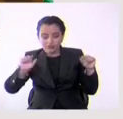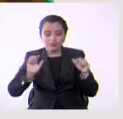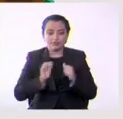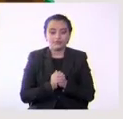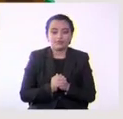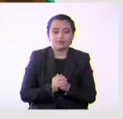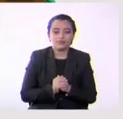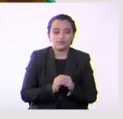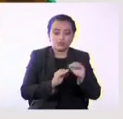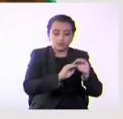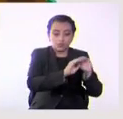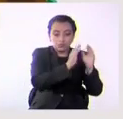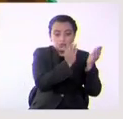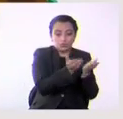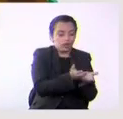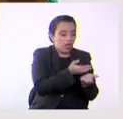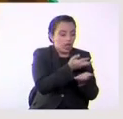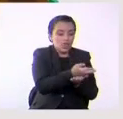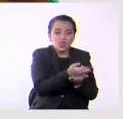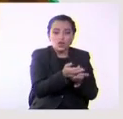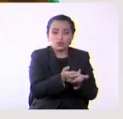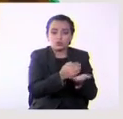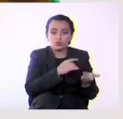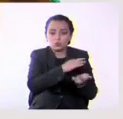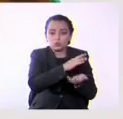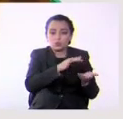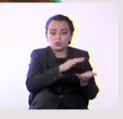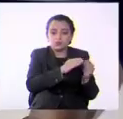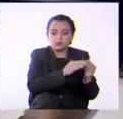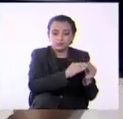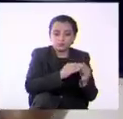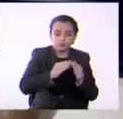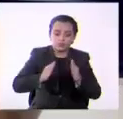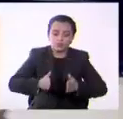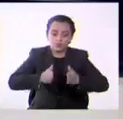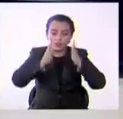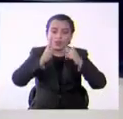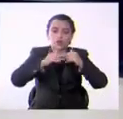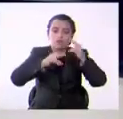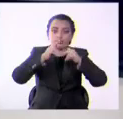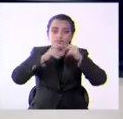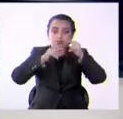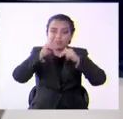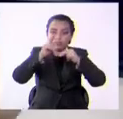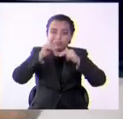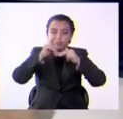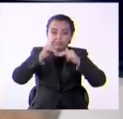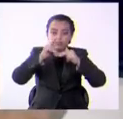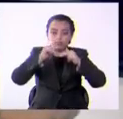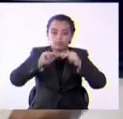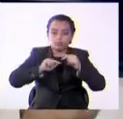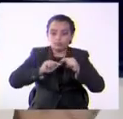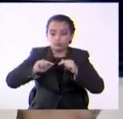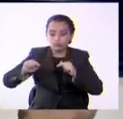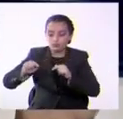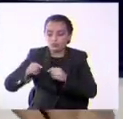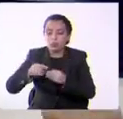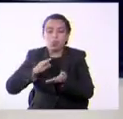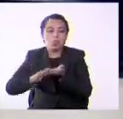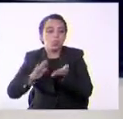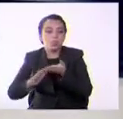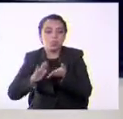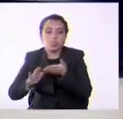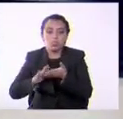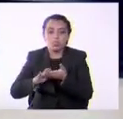finales, una vez son desechados, no son reincorporados en un nuevo sistema productivo, sino que terminan